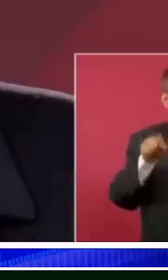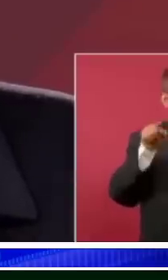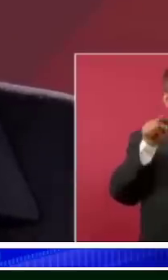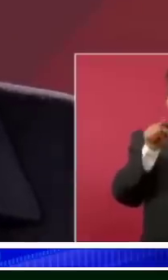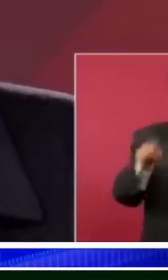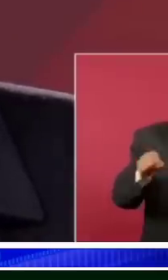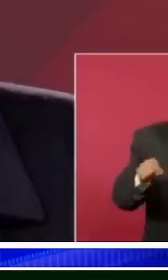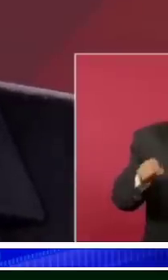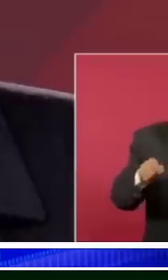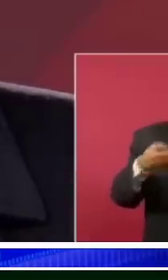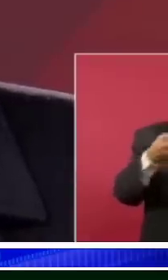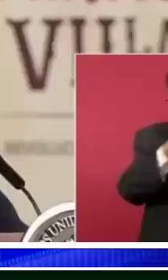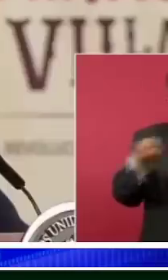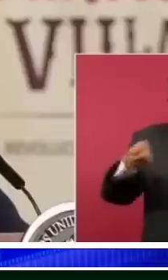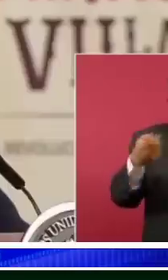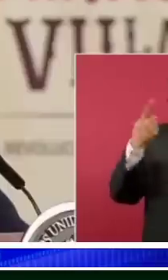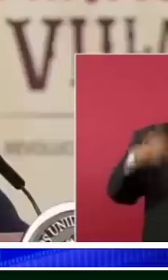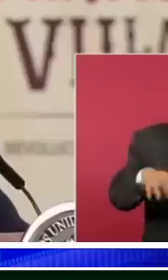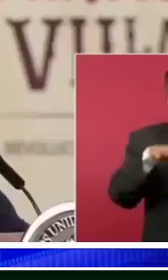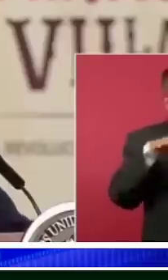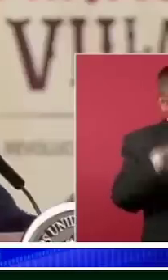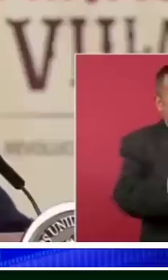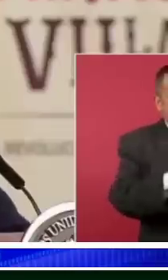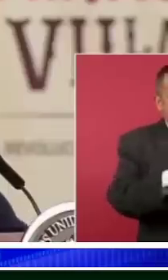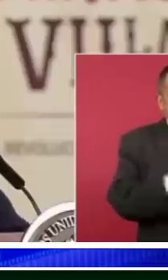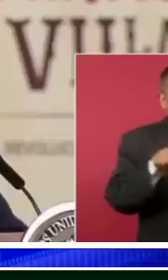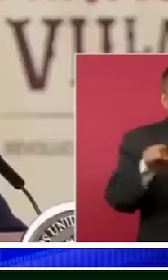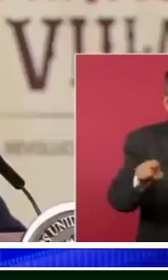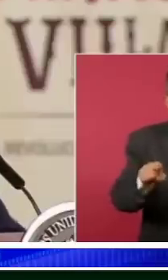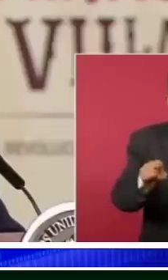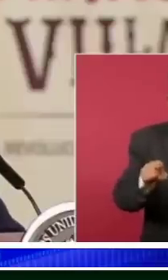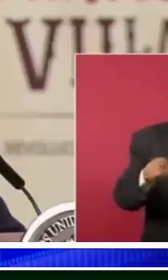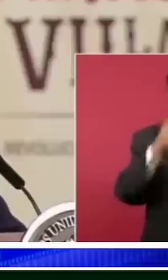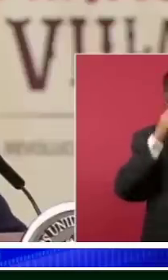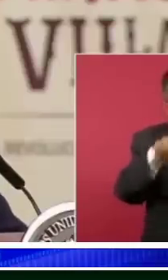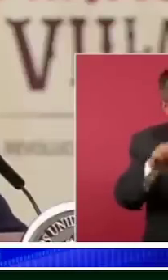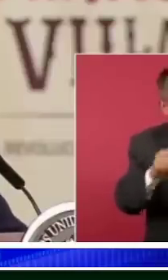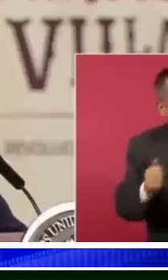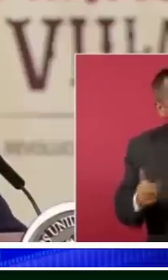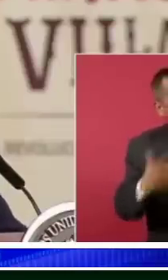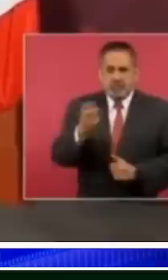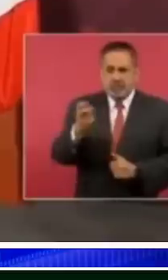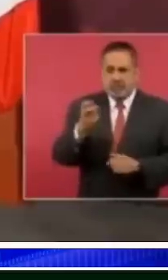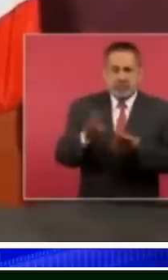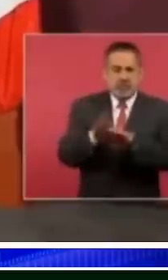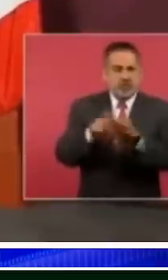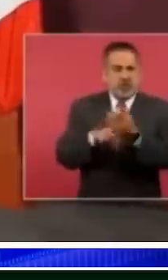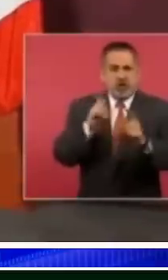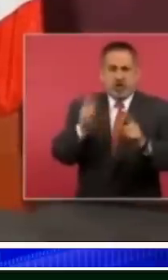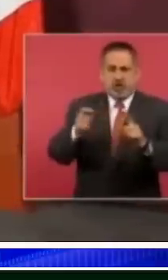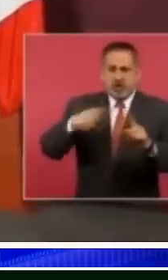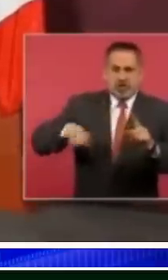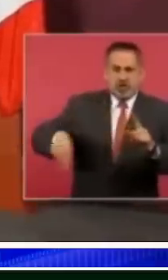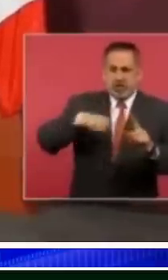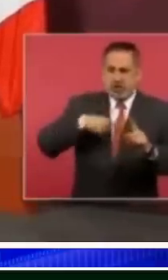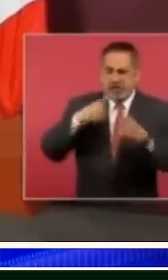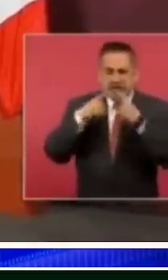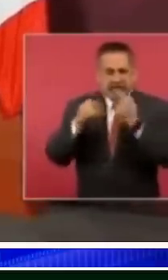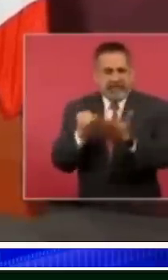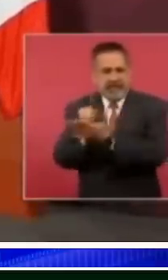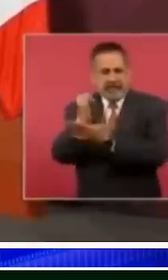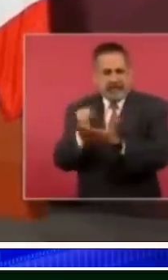extradición ante esto también el gobierno de México anuncia una serie de acciones legales investigaciones carpetas que también se están abriendo